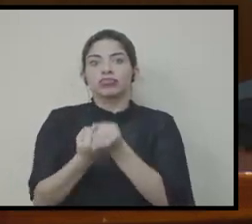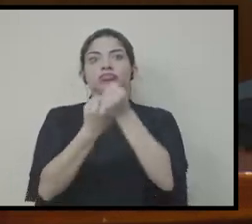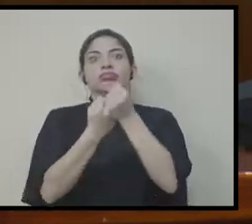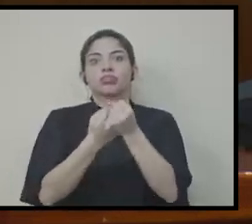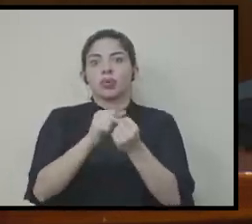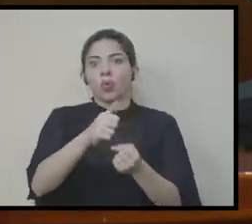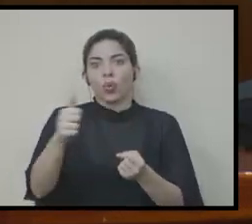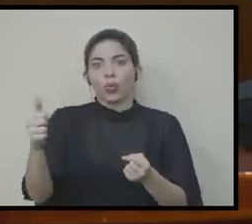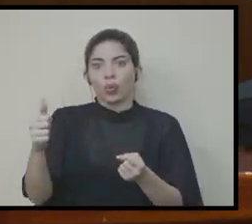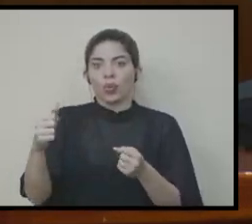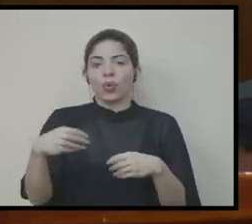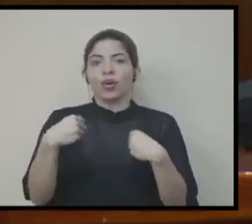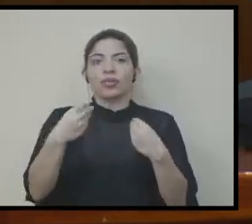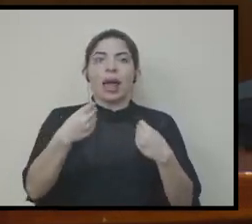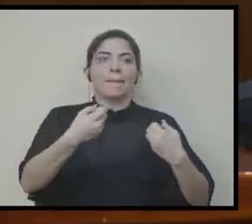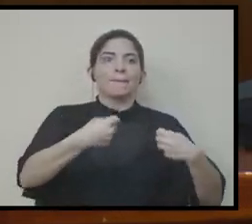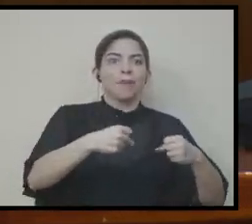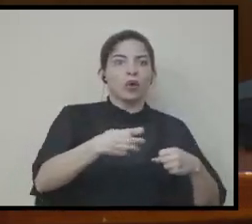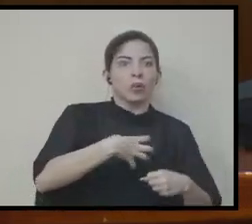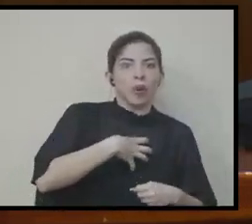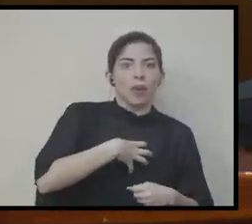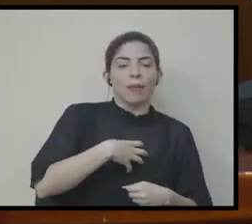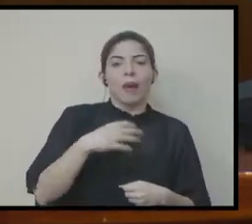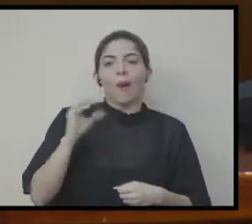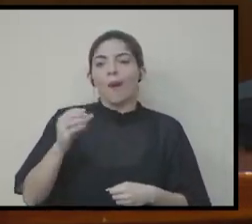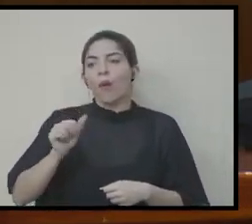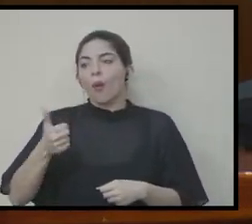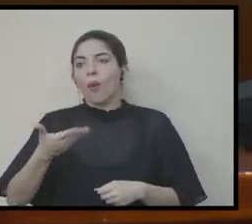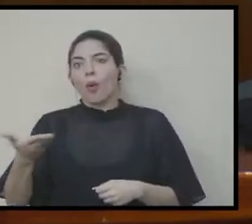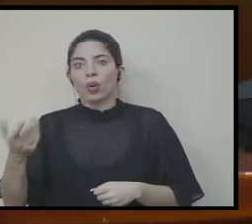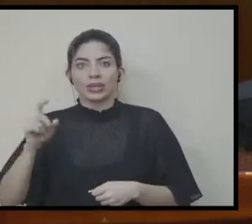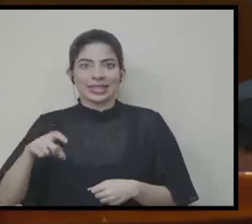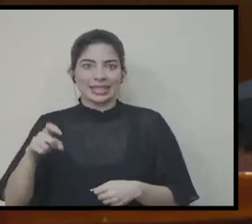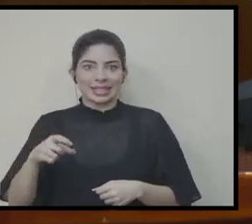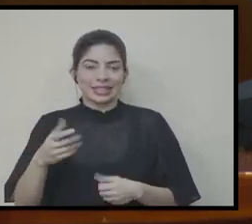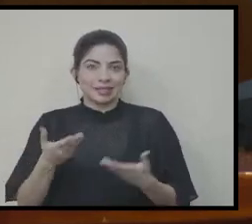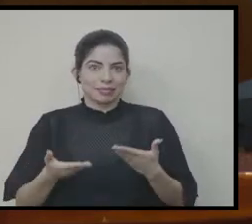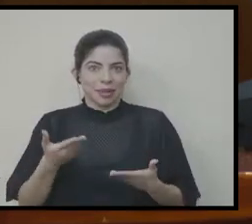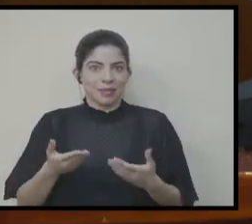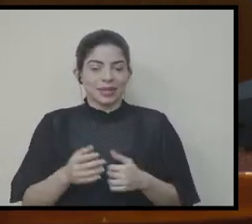¿me explico?, y tener las motos o tener las cosas que tienen que tener.